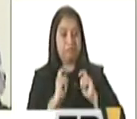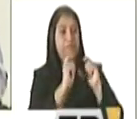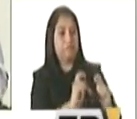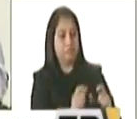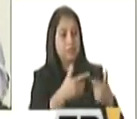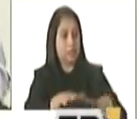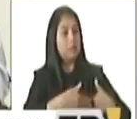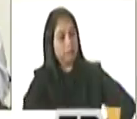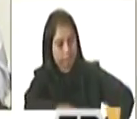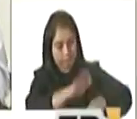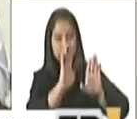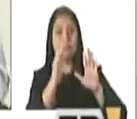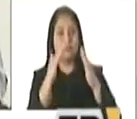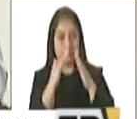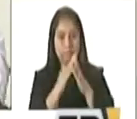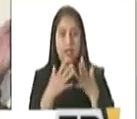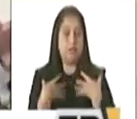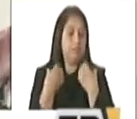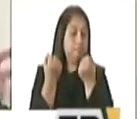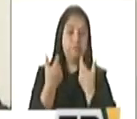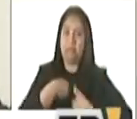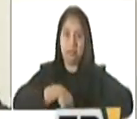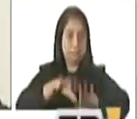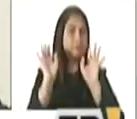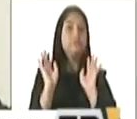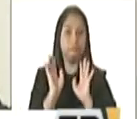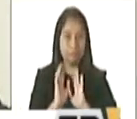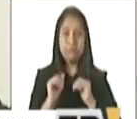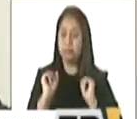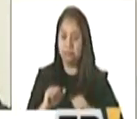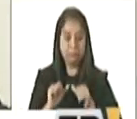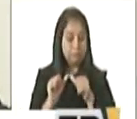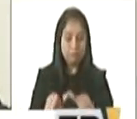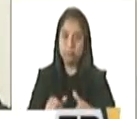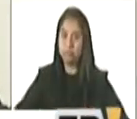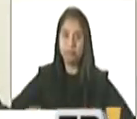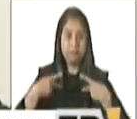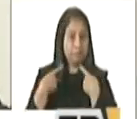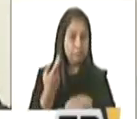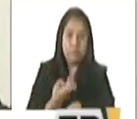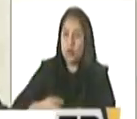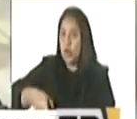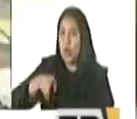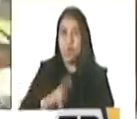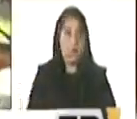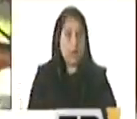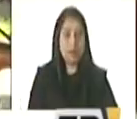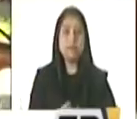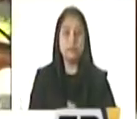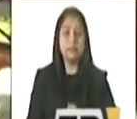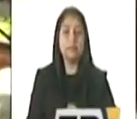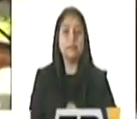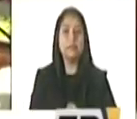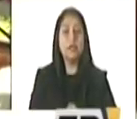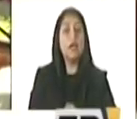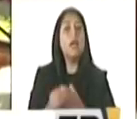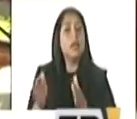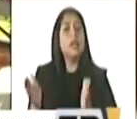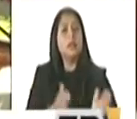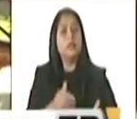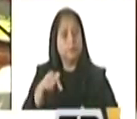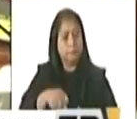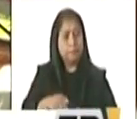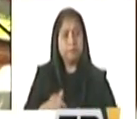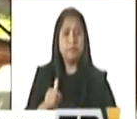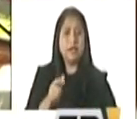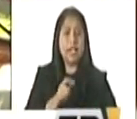puestos de nuevo ya en la libertad para que puedan seguir su vida lo más normal posible. Esta actitud nos